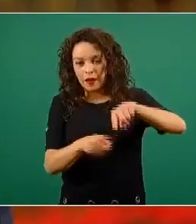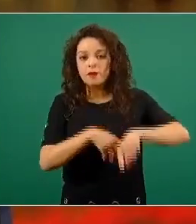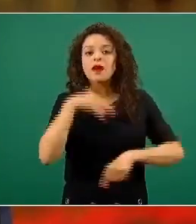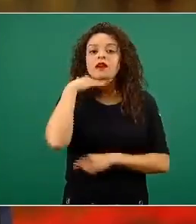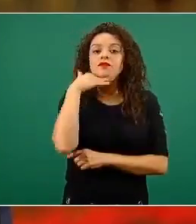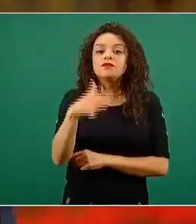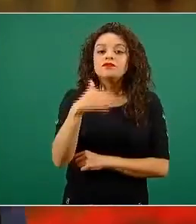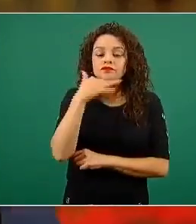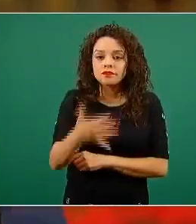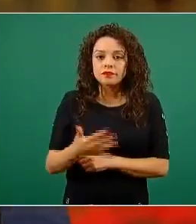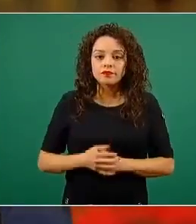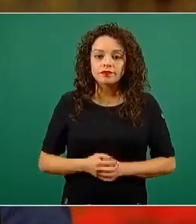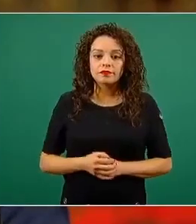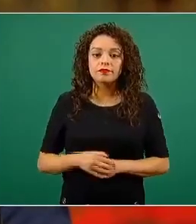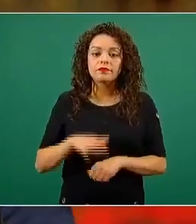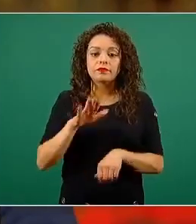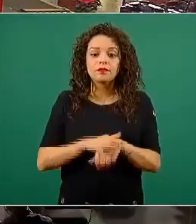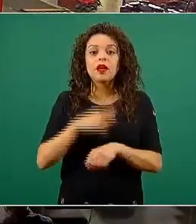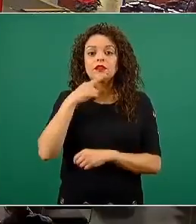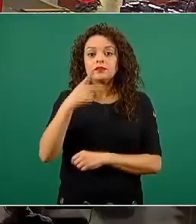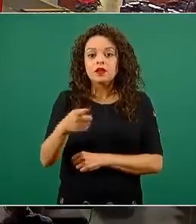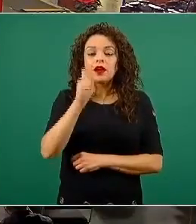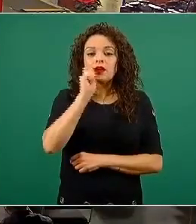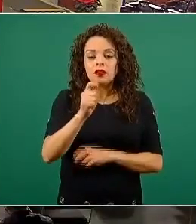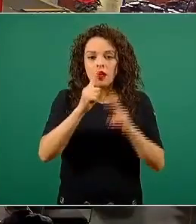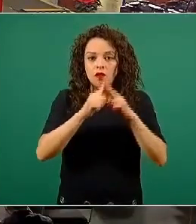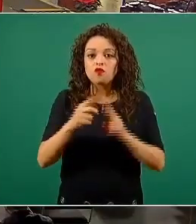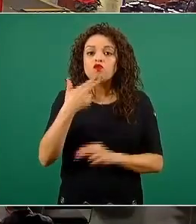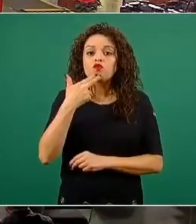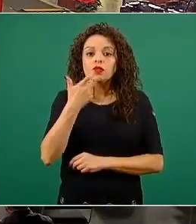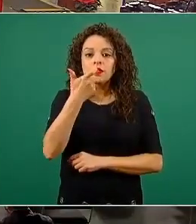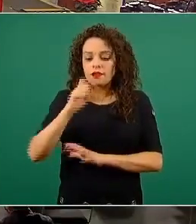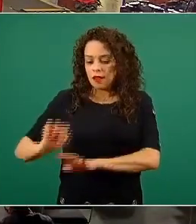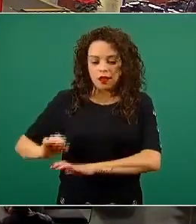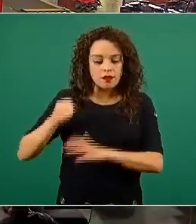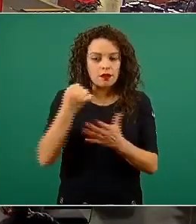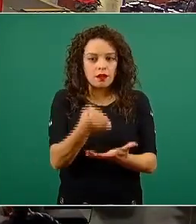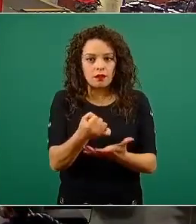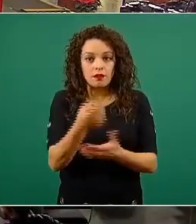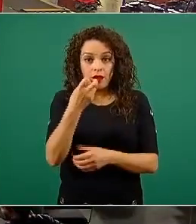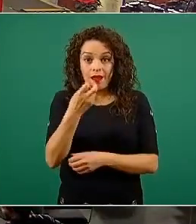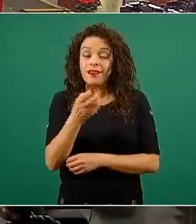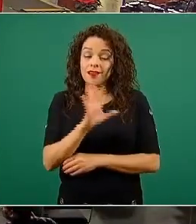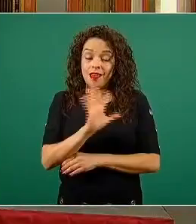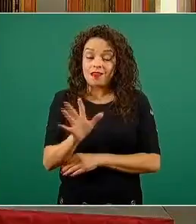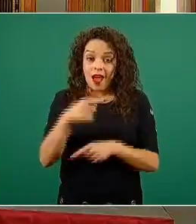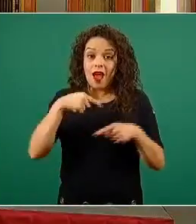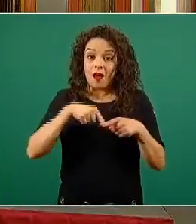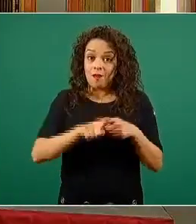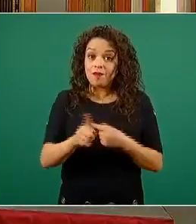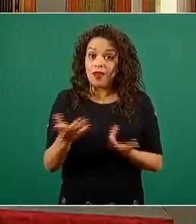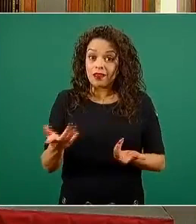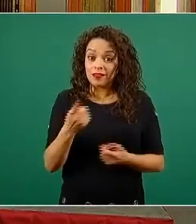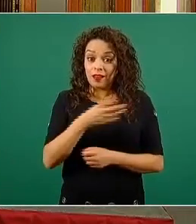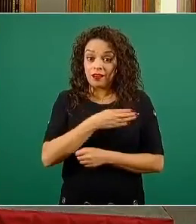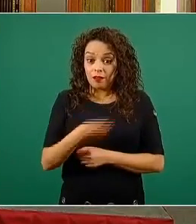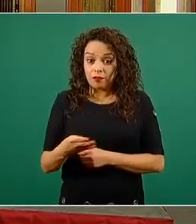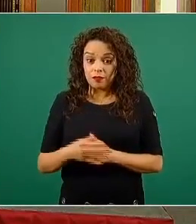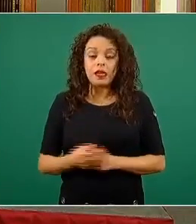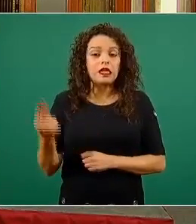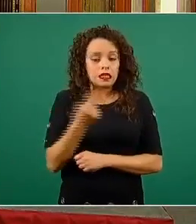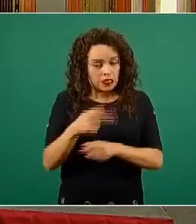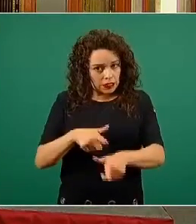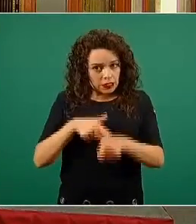el mejoramiento de la asignación de recursos y la utilización de recursos. Ese es un primer paso, y no solo un primer paso que se dio, sino que hay que